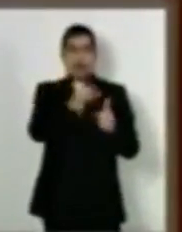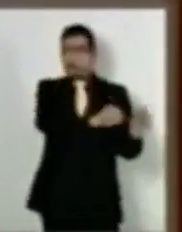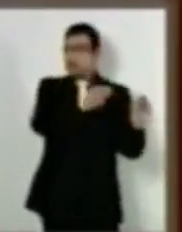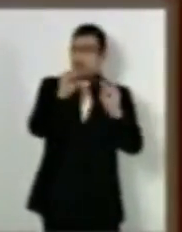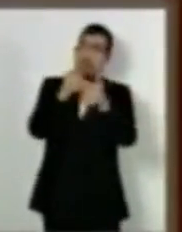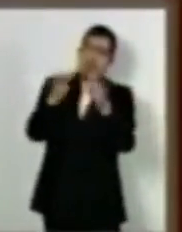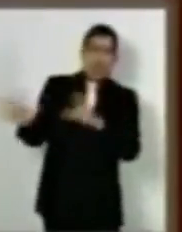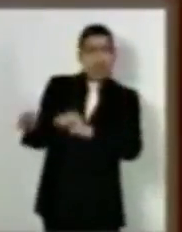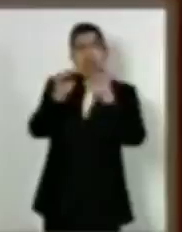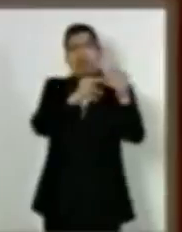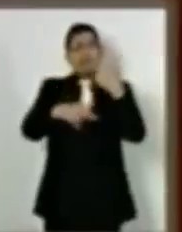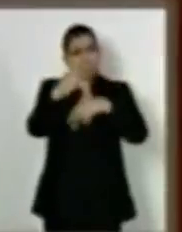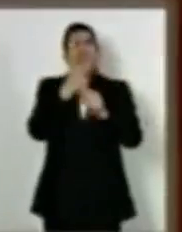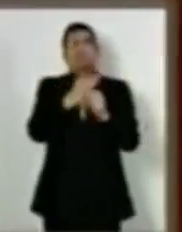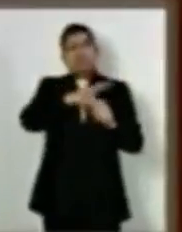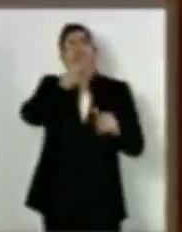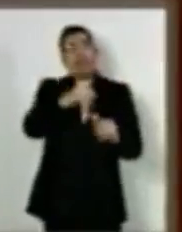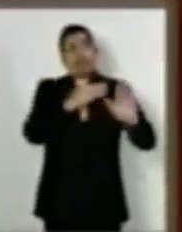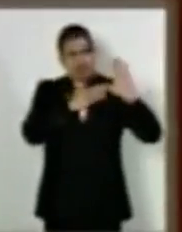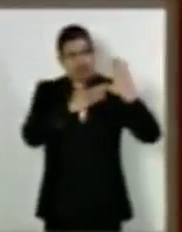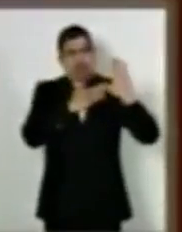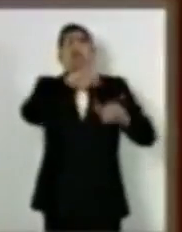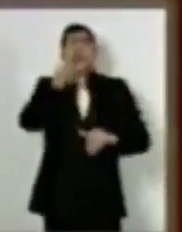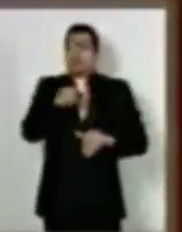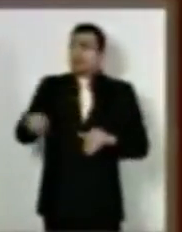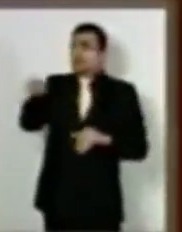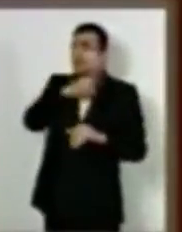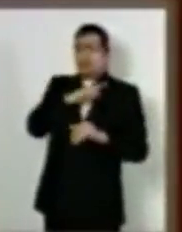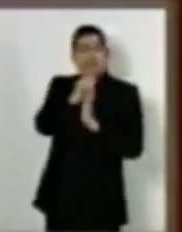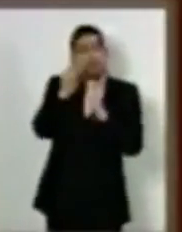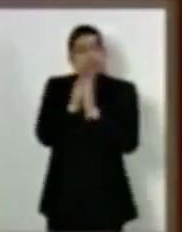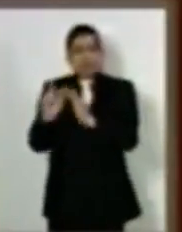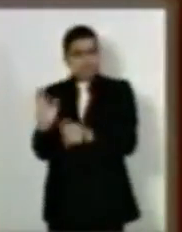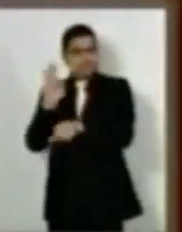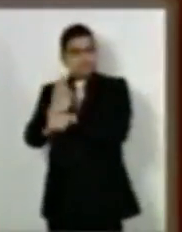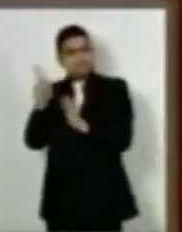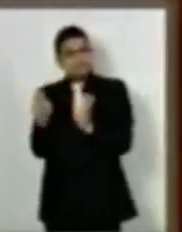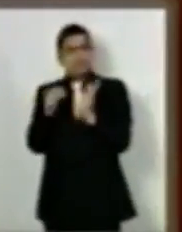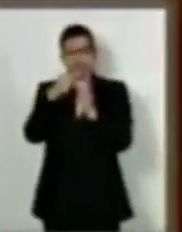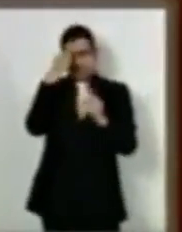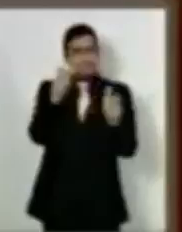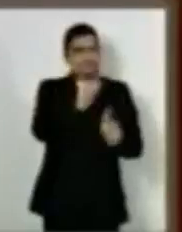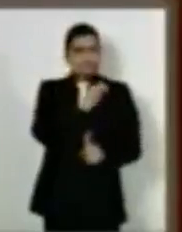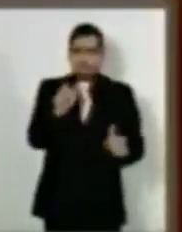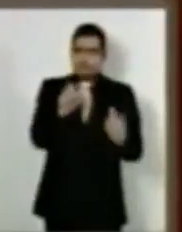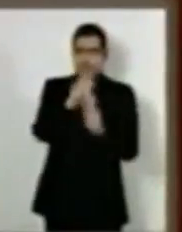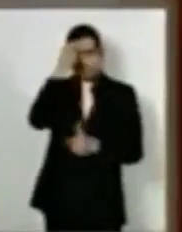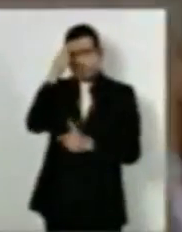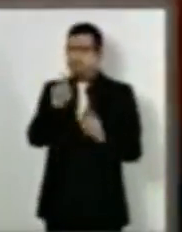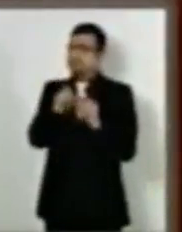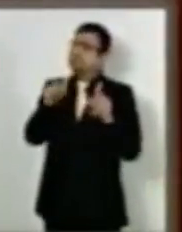sus cuarteles y después desean aprobar una ley que garantice la permanencia del Ejército y